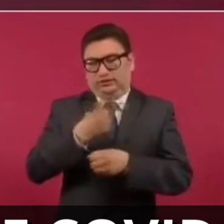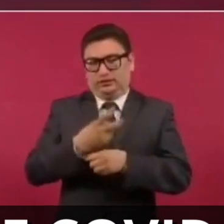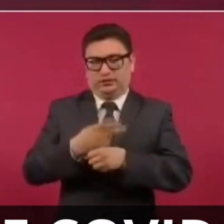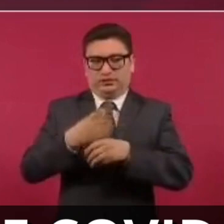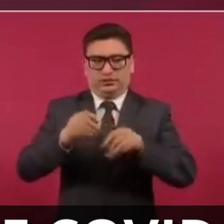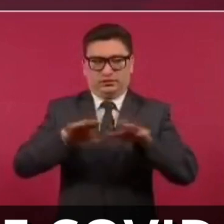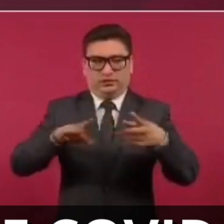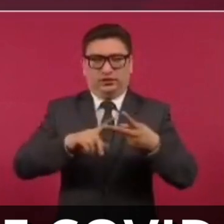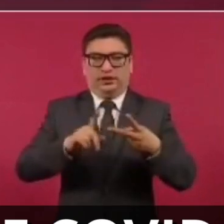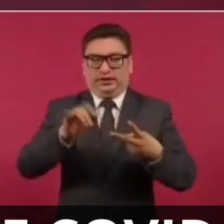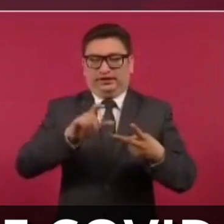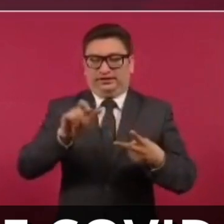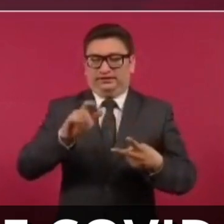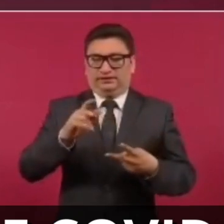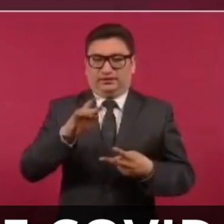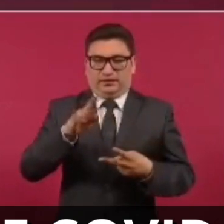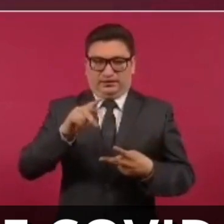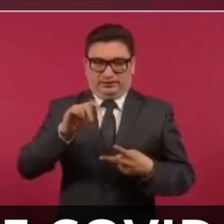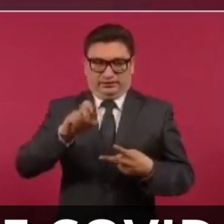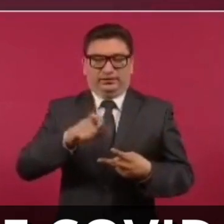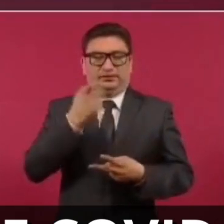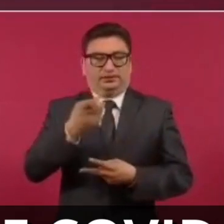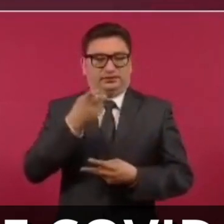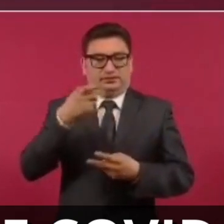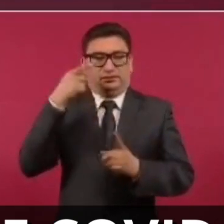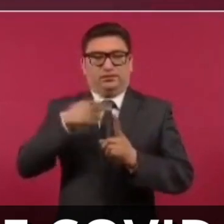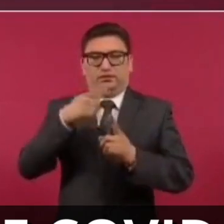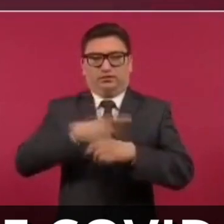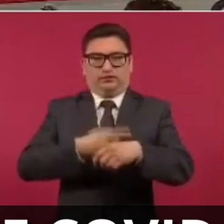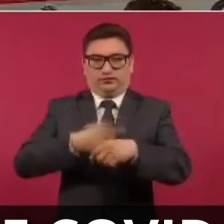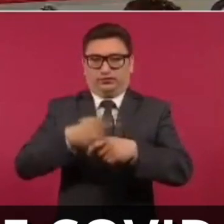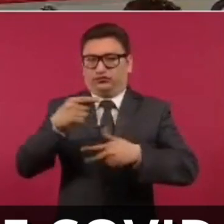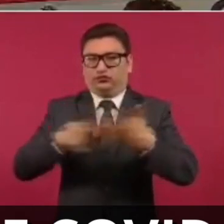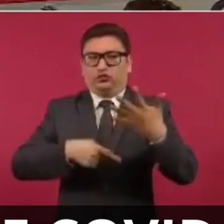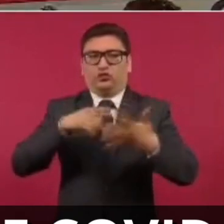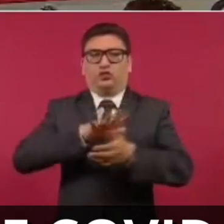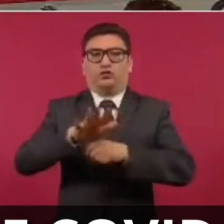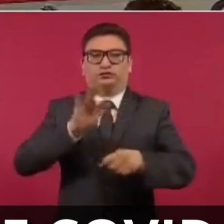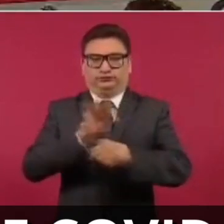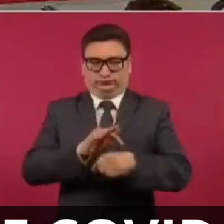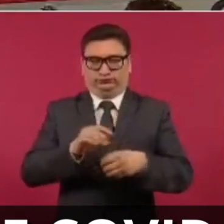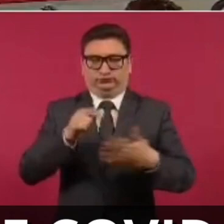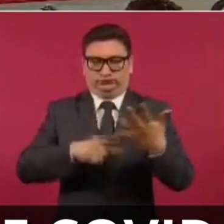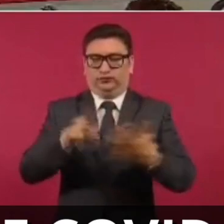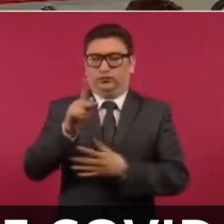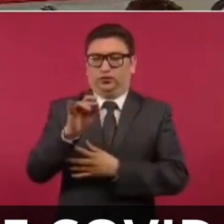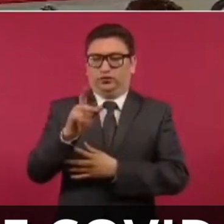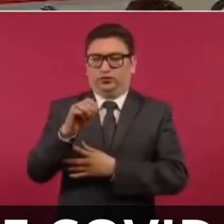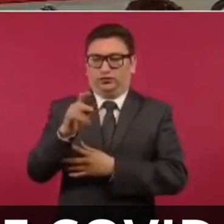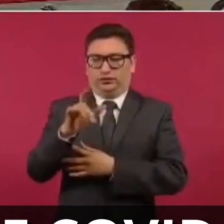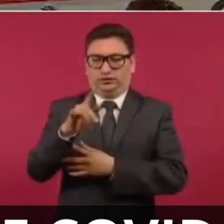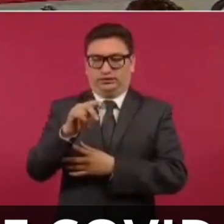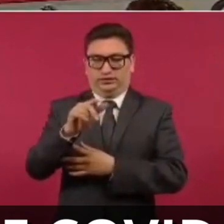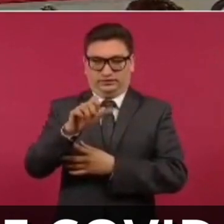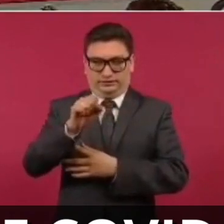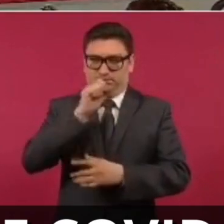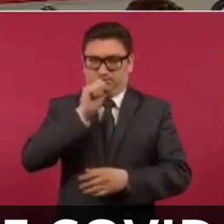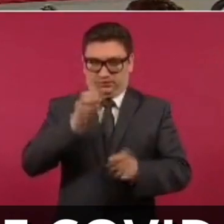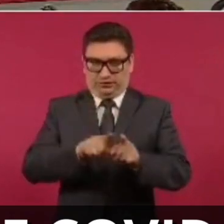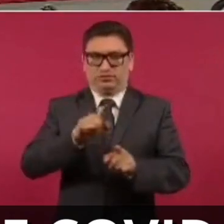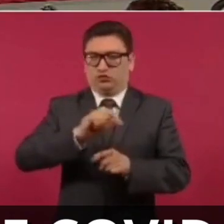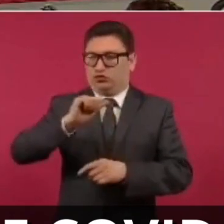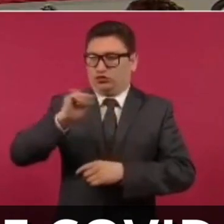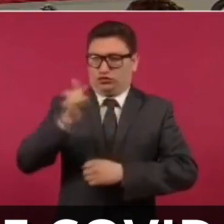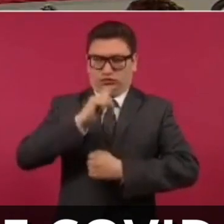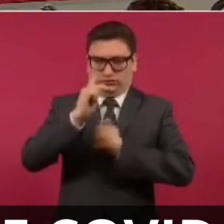vacuna hexavalente, ahí está la lista de enfermedades para las que protege, incluido poliomielitis, donde efectivamente en otros